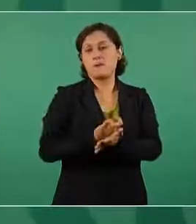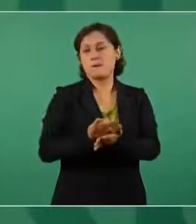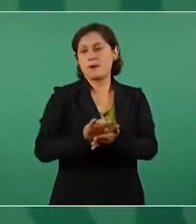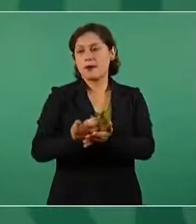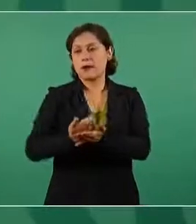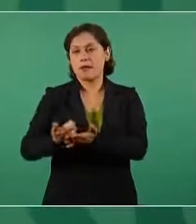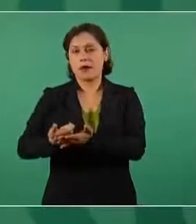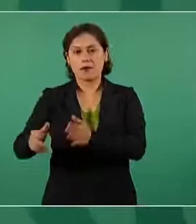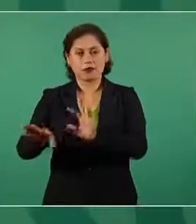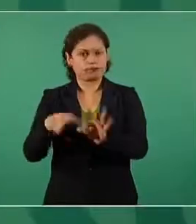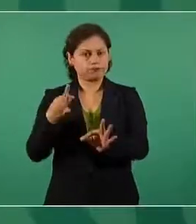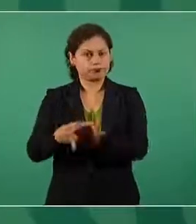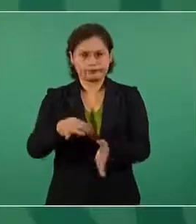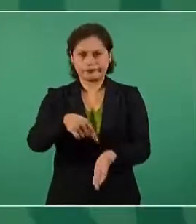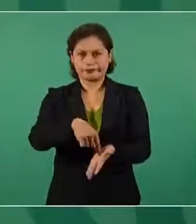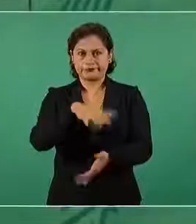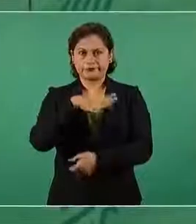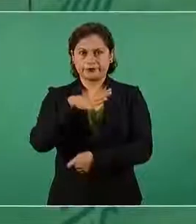nadie.